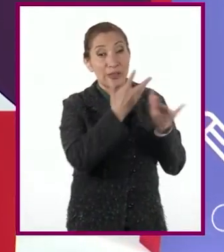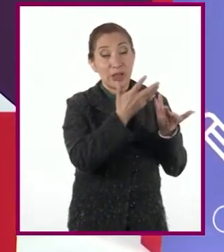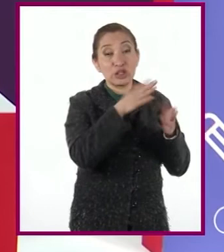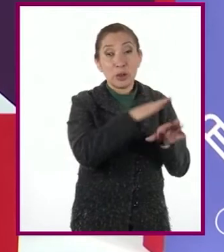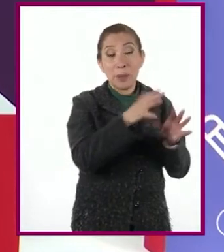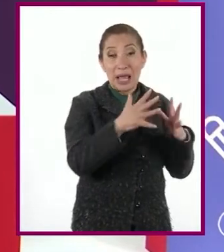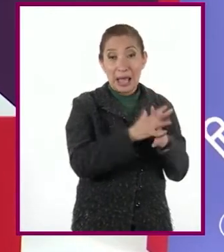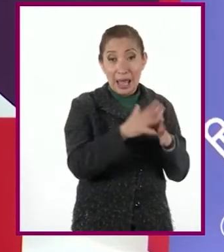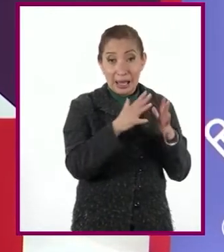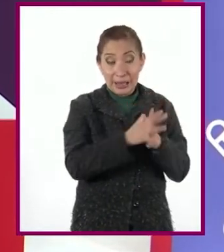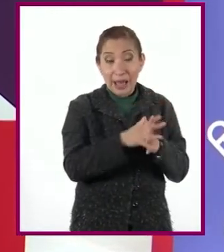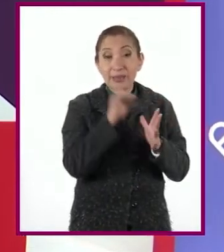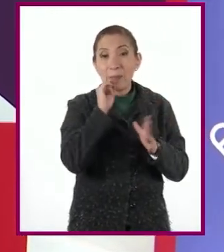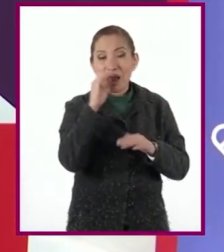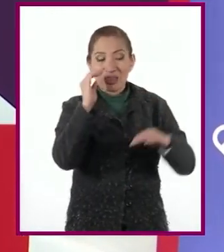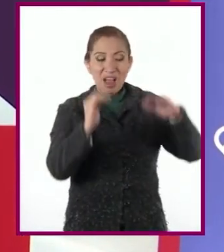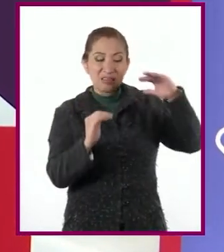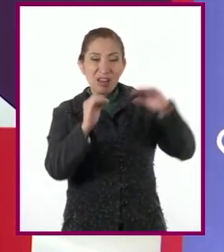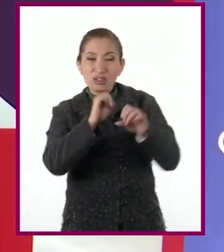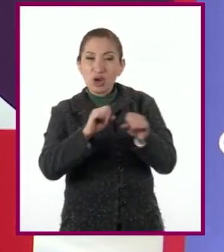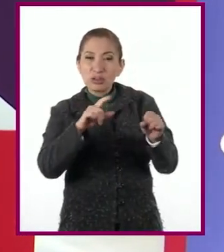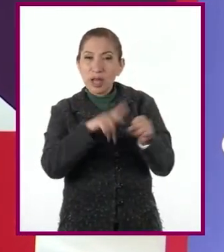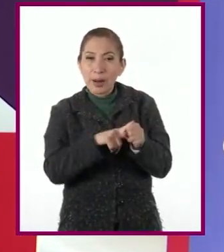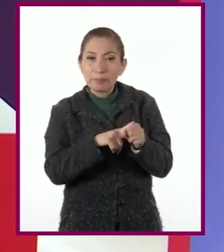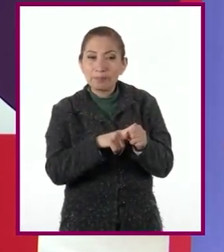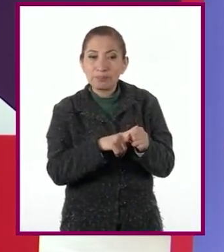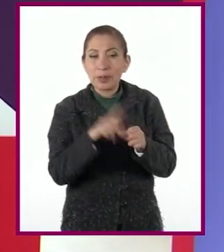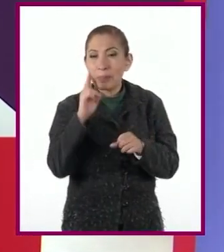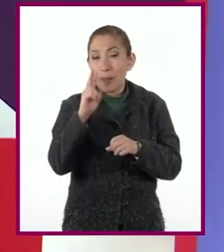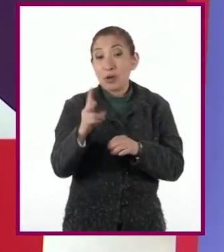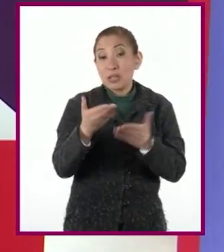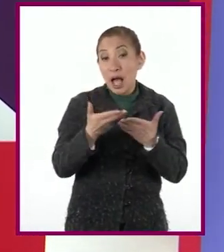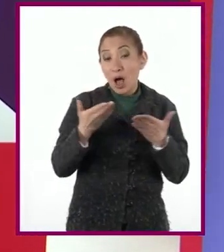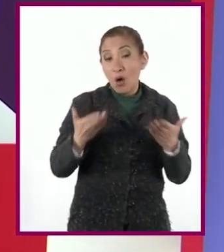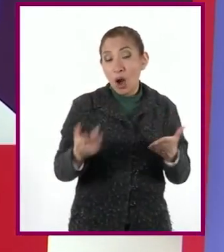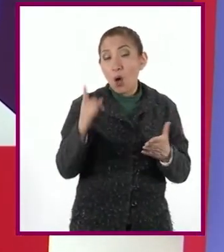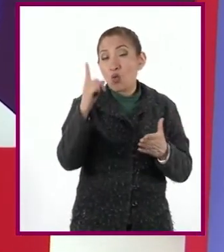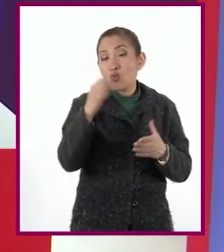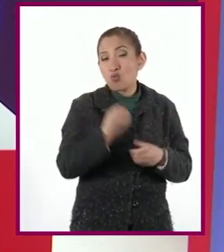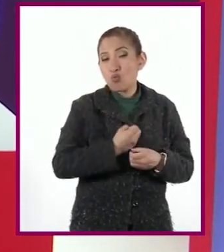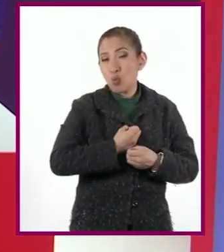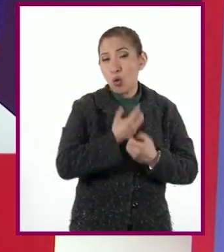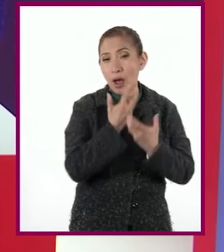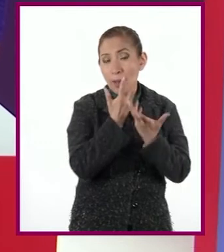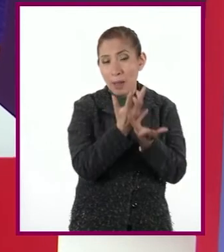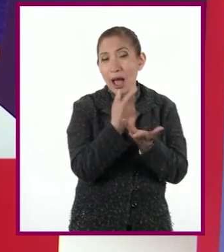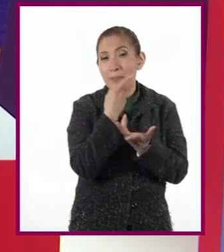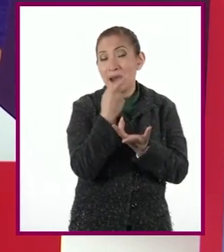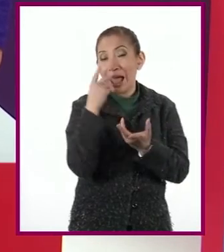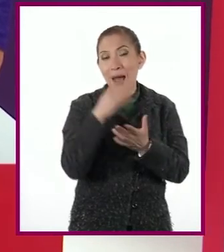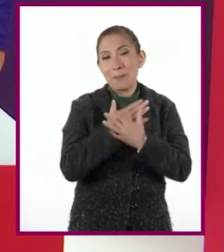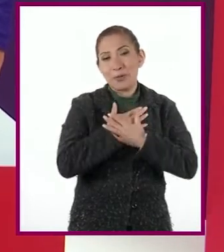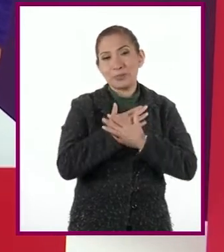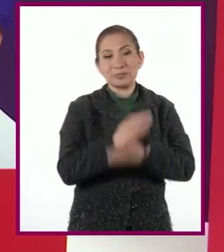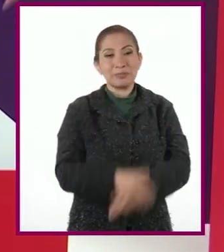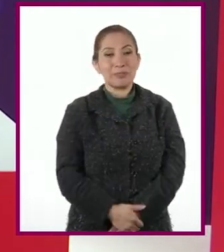la guerra y las desigualdades sociales. Veamos ahora un poema que trata sobre el